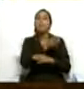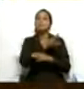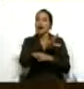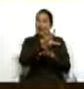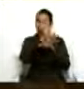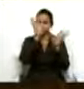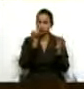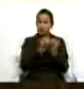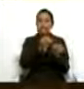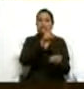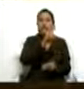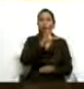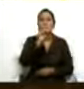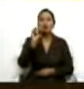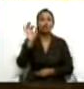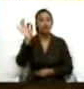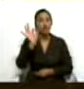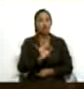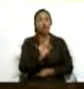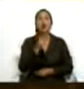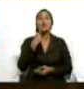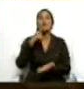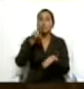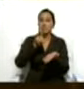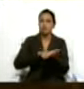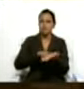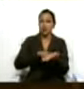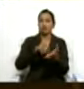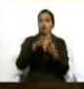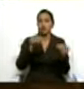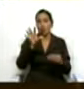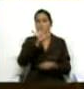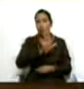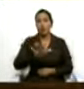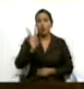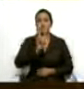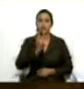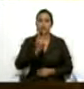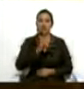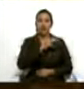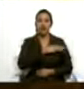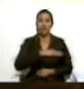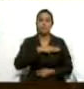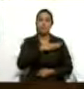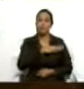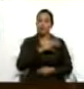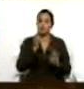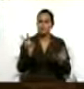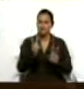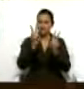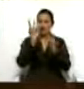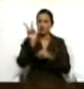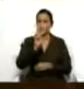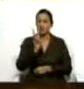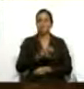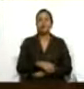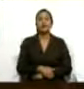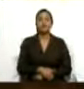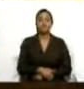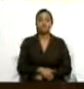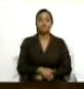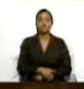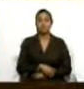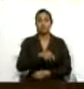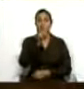municipios del país. La gran misión Viva Venezuela, mi patria querida, los poderes creadores del pueblo,